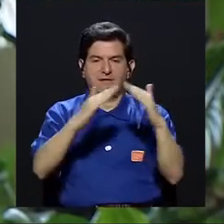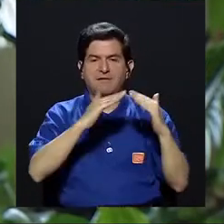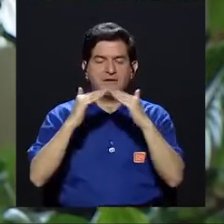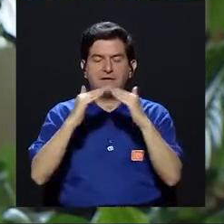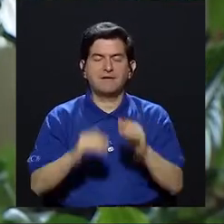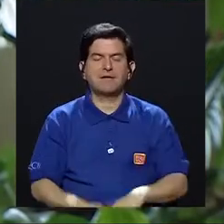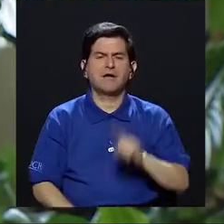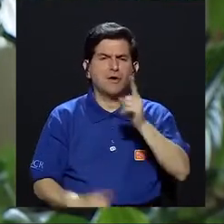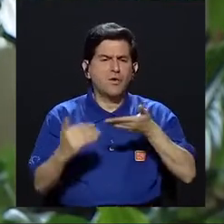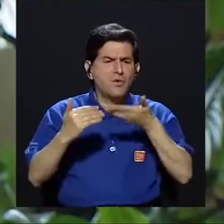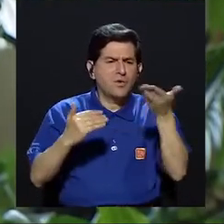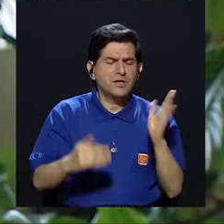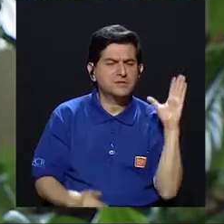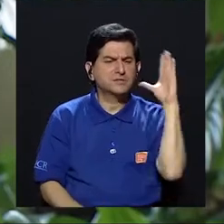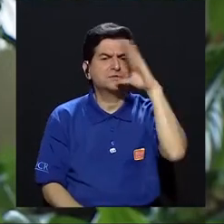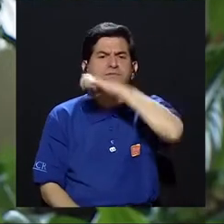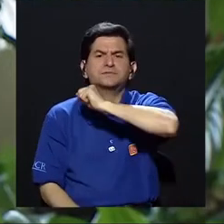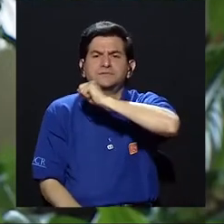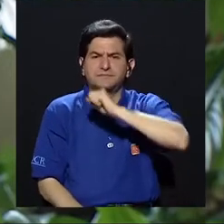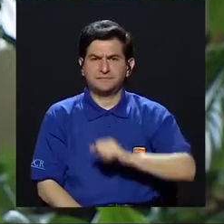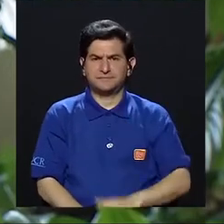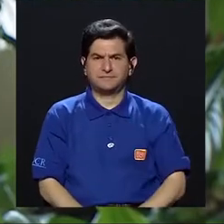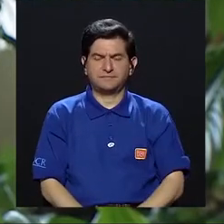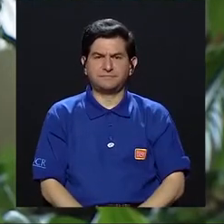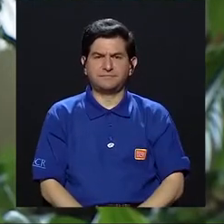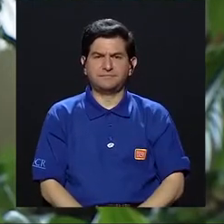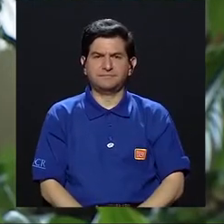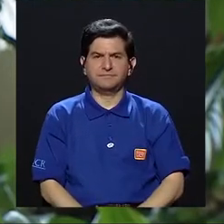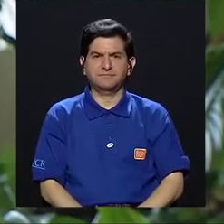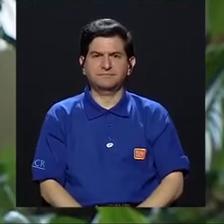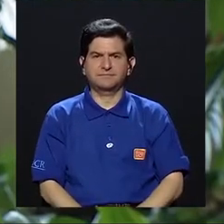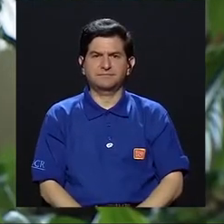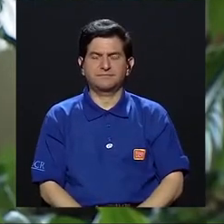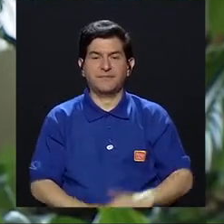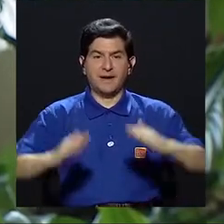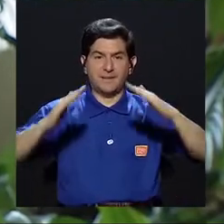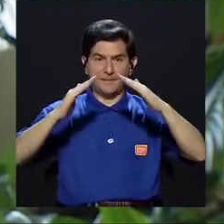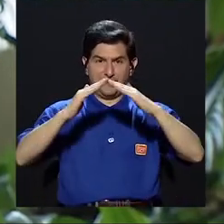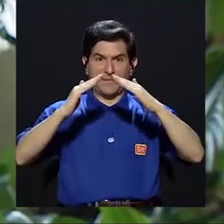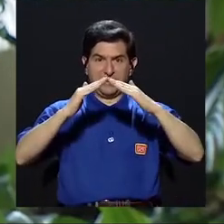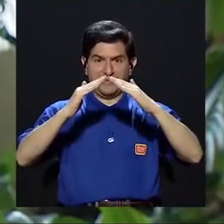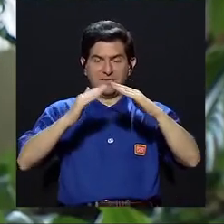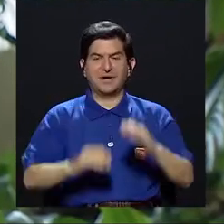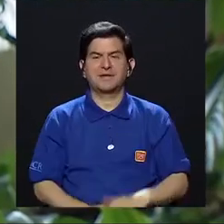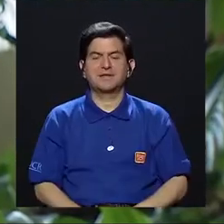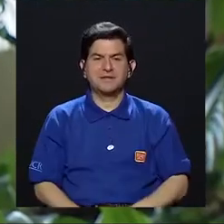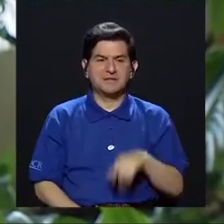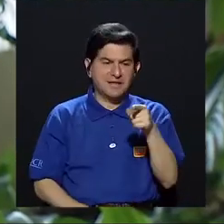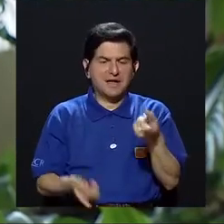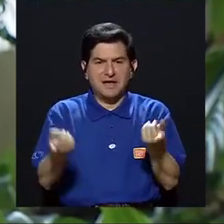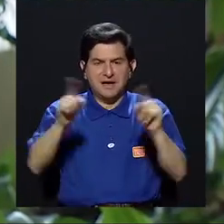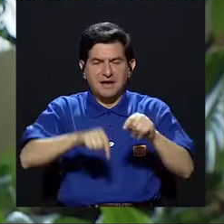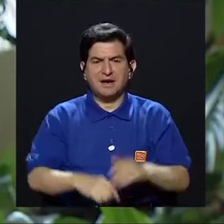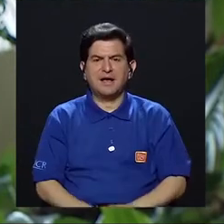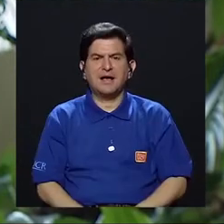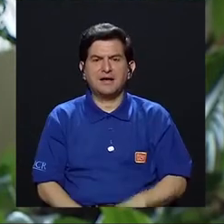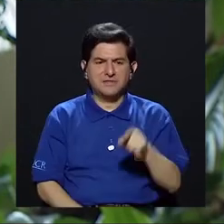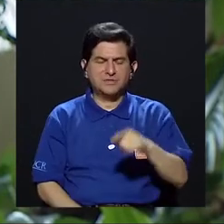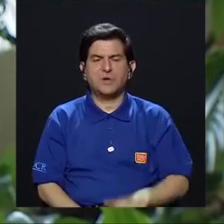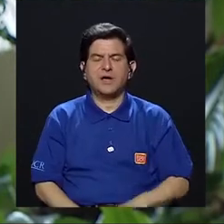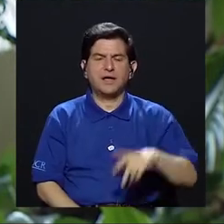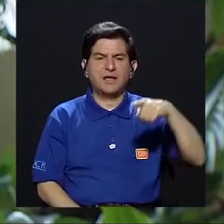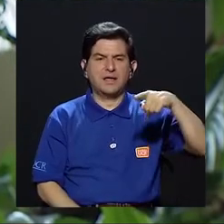Y una de las cosas que descubrimos es que la vivienda de baldós y columna o